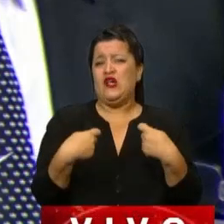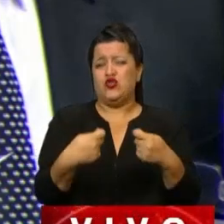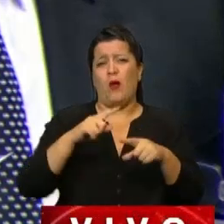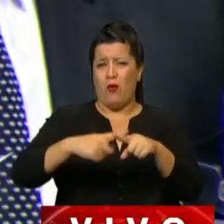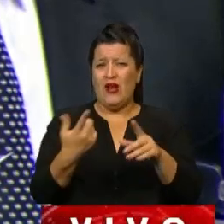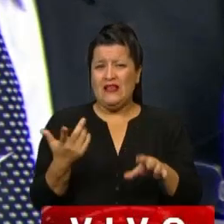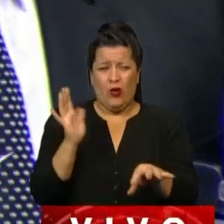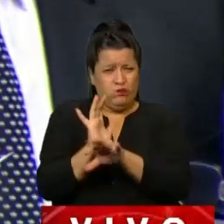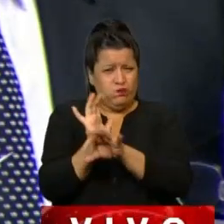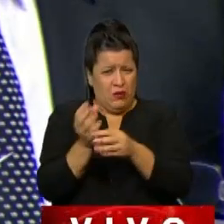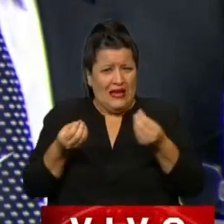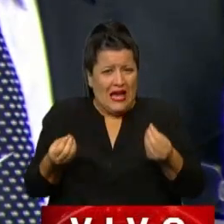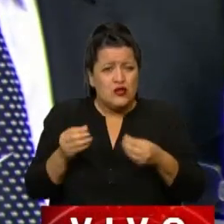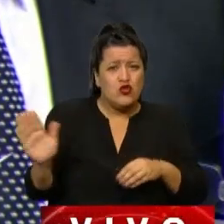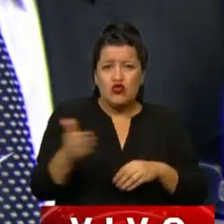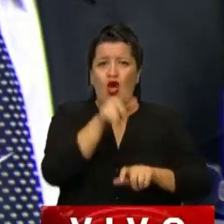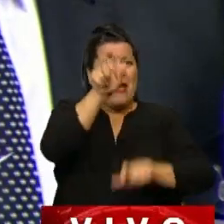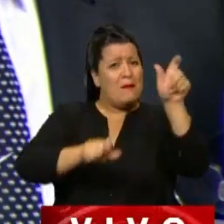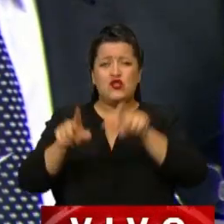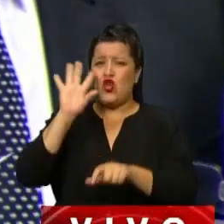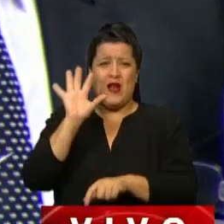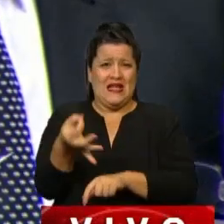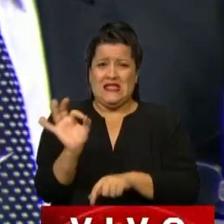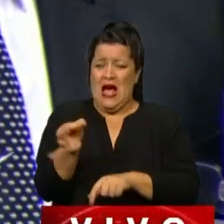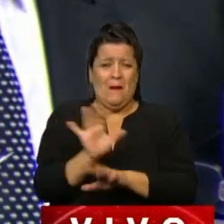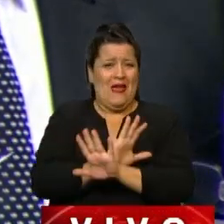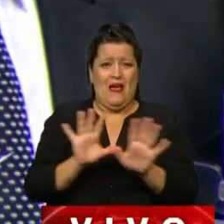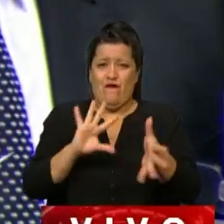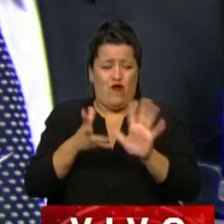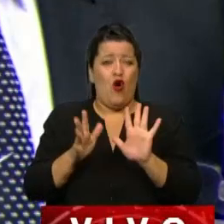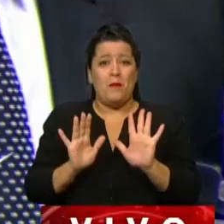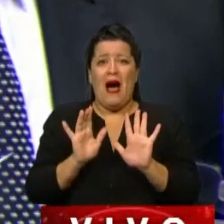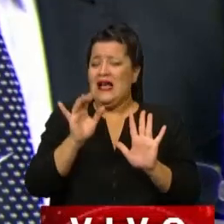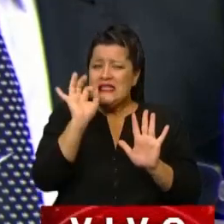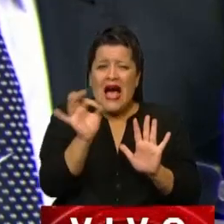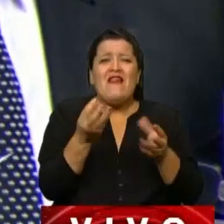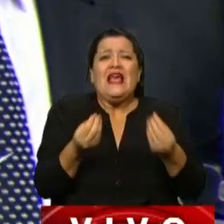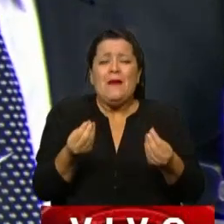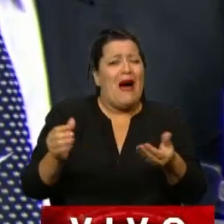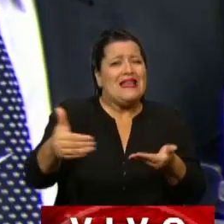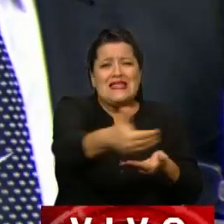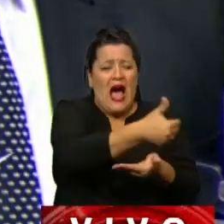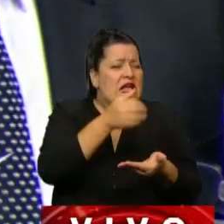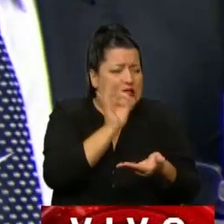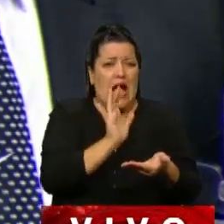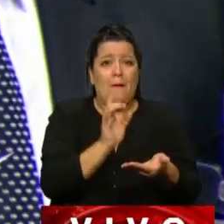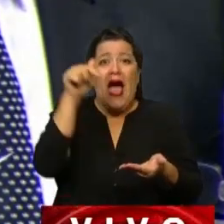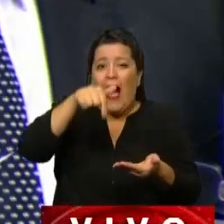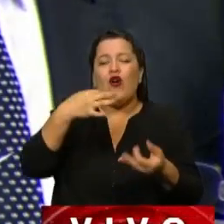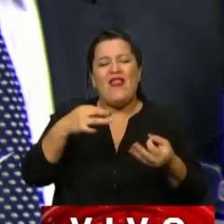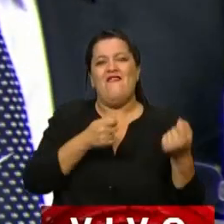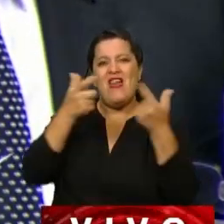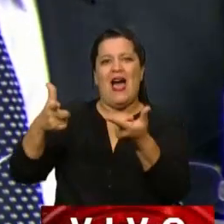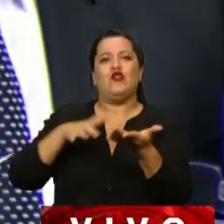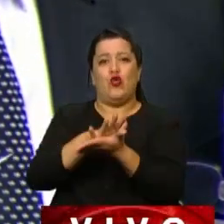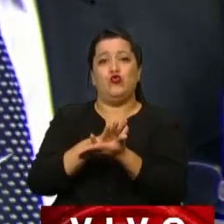Quiere decir que todo el mundo sabemos y tenemos el diagnóstico. Ahora tenemos que pasar a las soluciones. Esa sería la